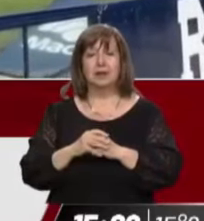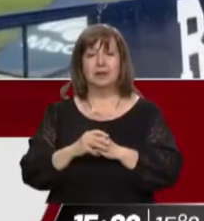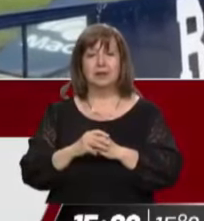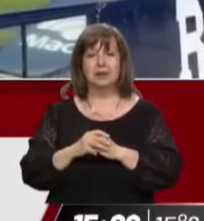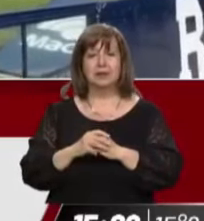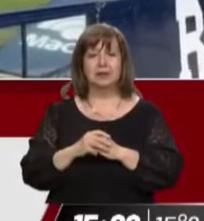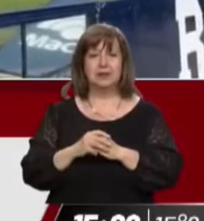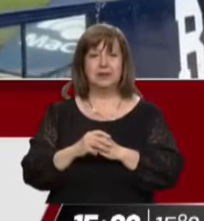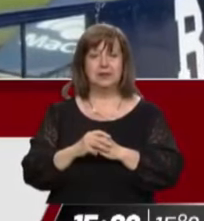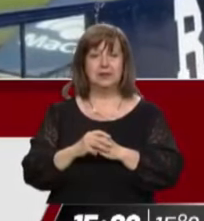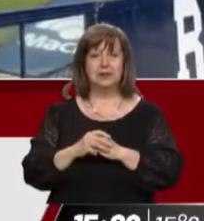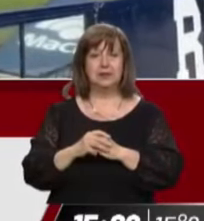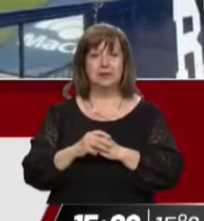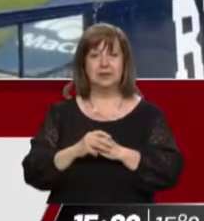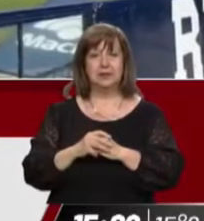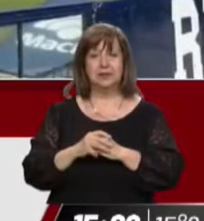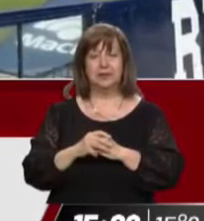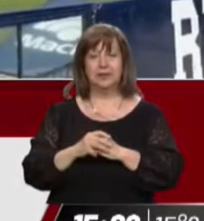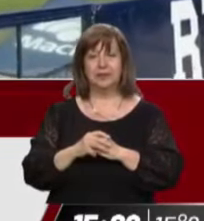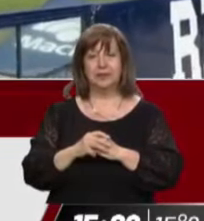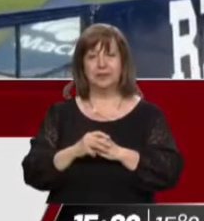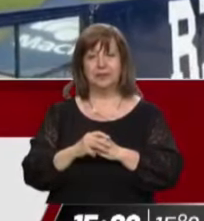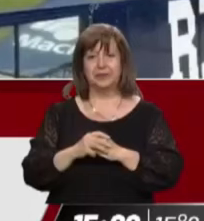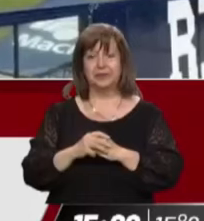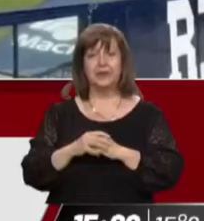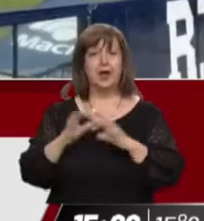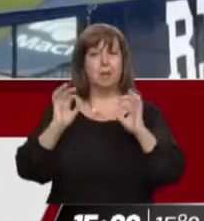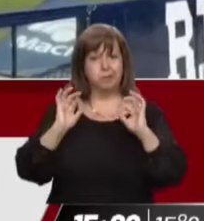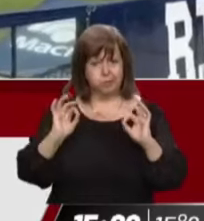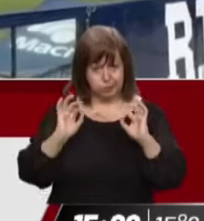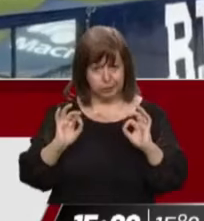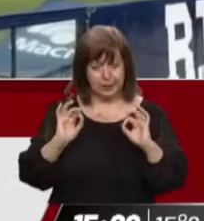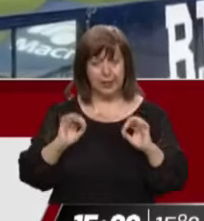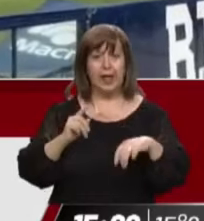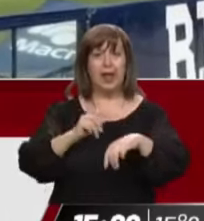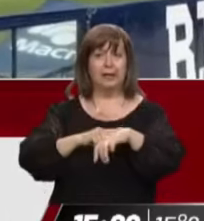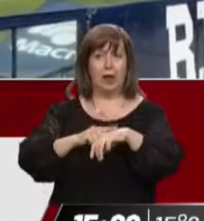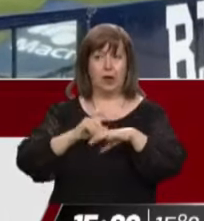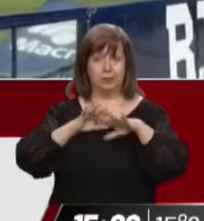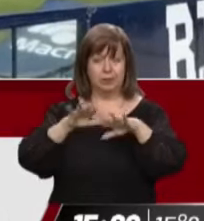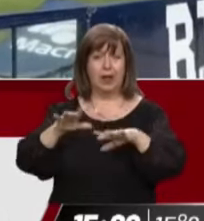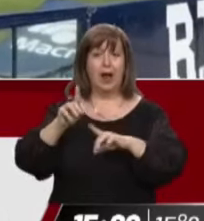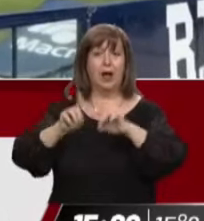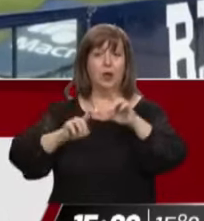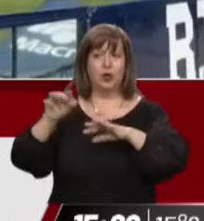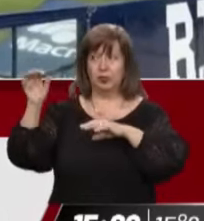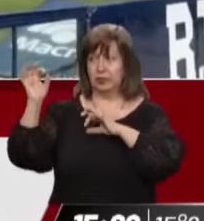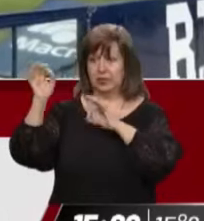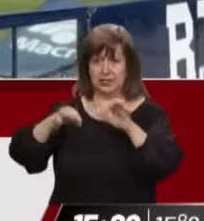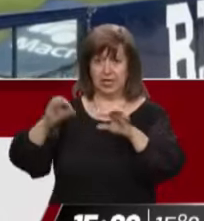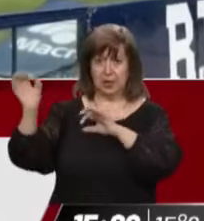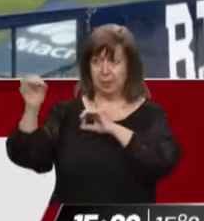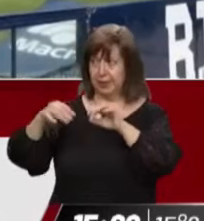Para poder mostrarlos a todos. Los hinchas de la lepra a esta hora. Y por acá van ingresando algunos más.